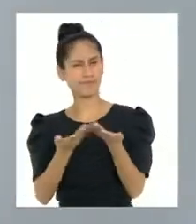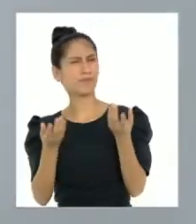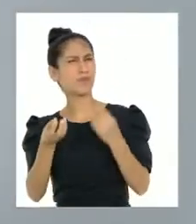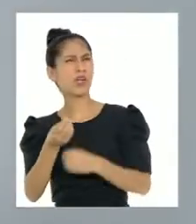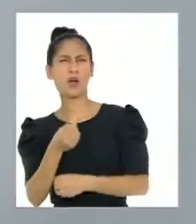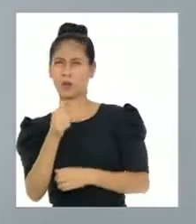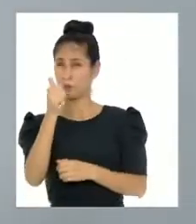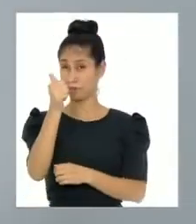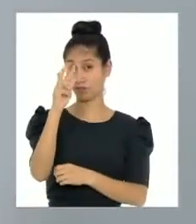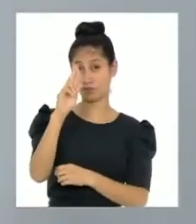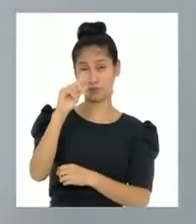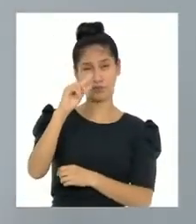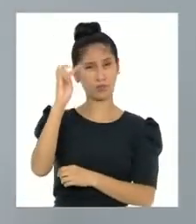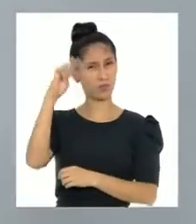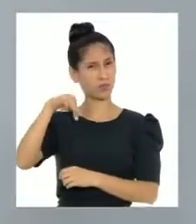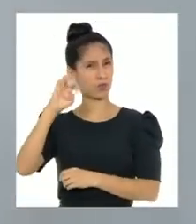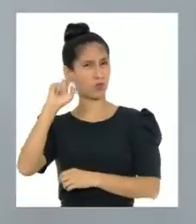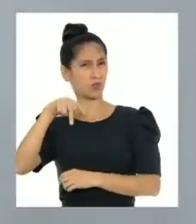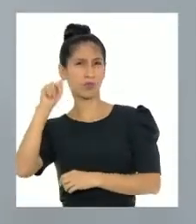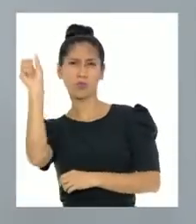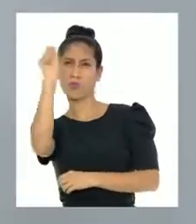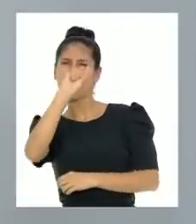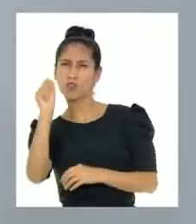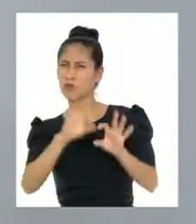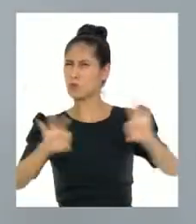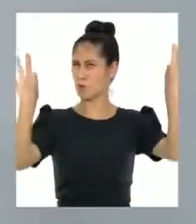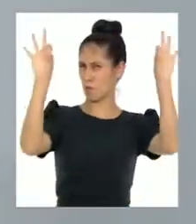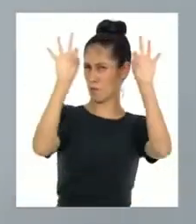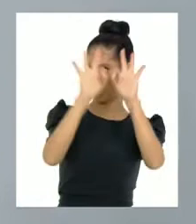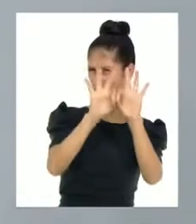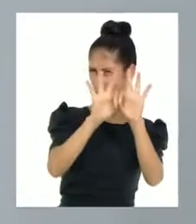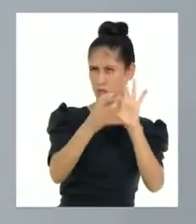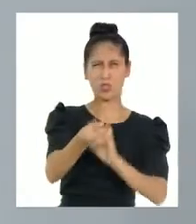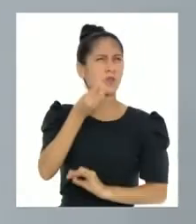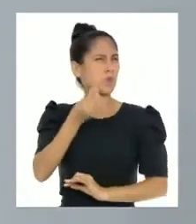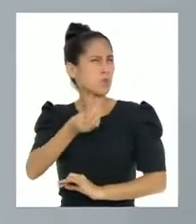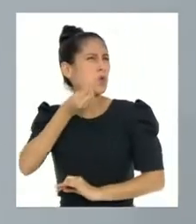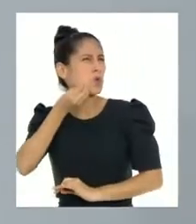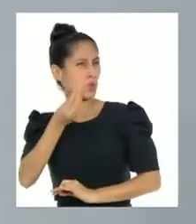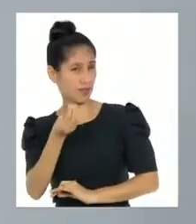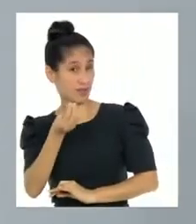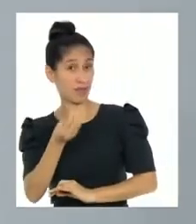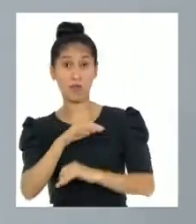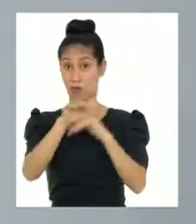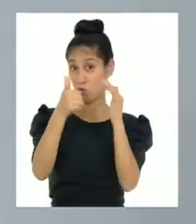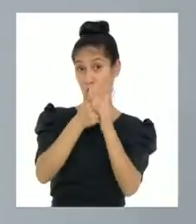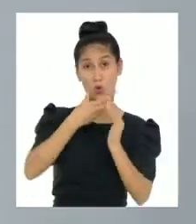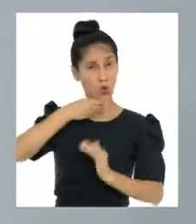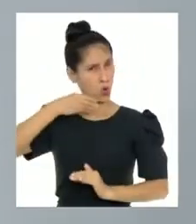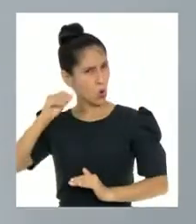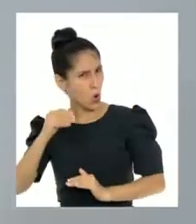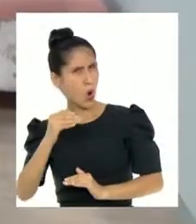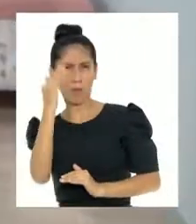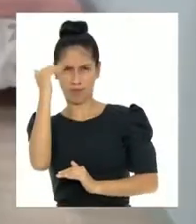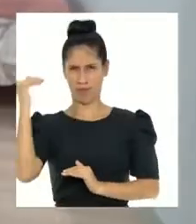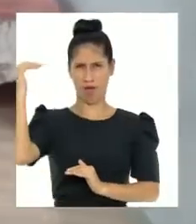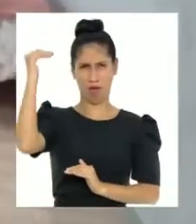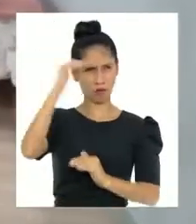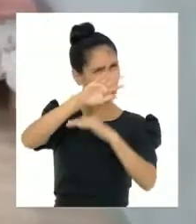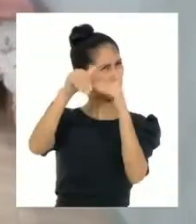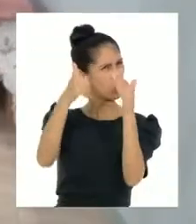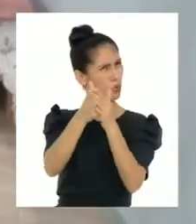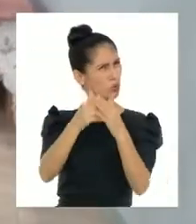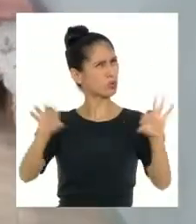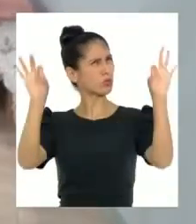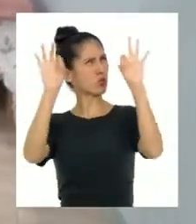¿Por qué son importantes en la vida estudiantil, en la convivencia familiar y en la sociedad en general? Yo,